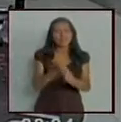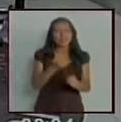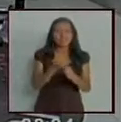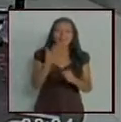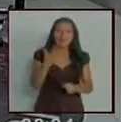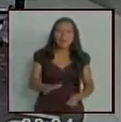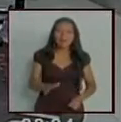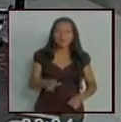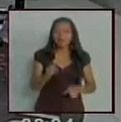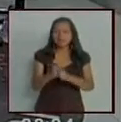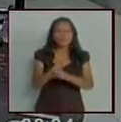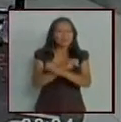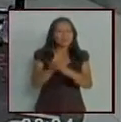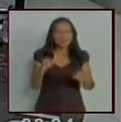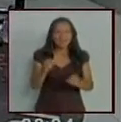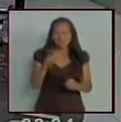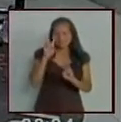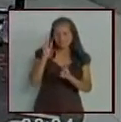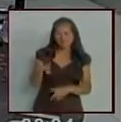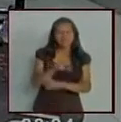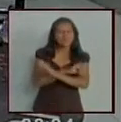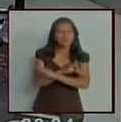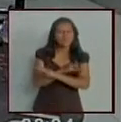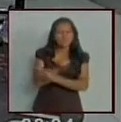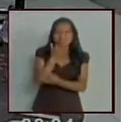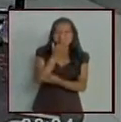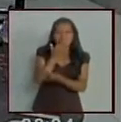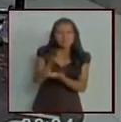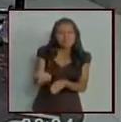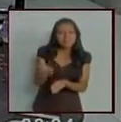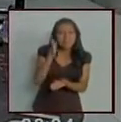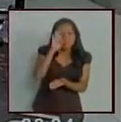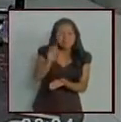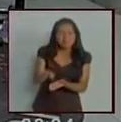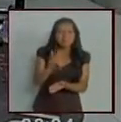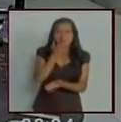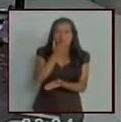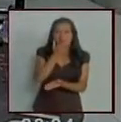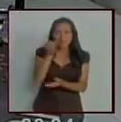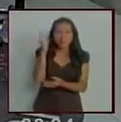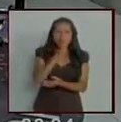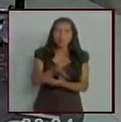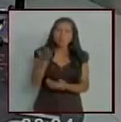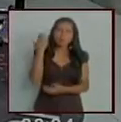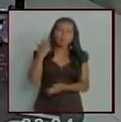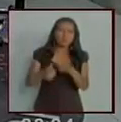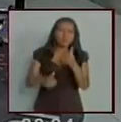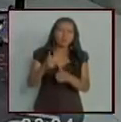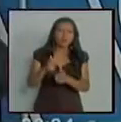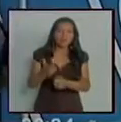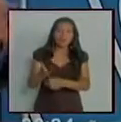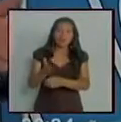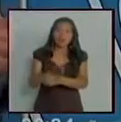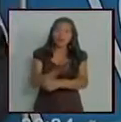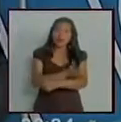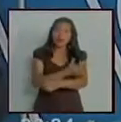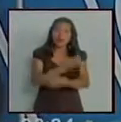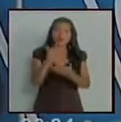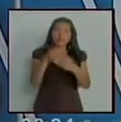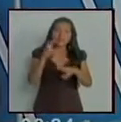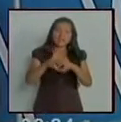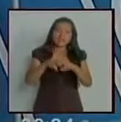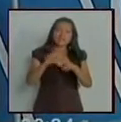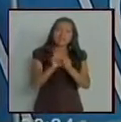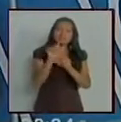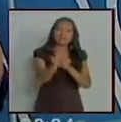que no hacía las tareas, etcétera. De repente, ¿pero qué pasa si este niño no tuvo jamás ese problema? Claro, en los años anteriores se sentaba